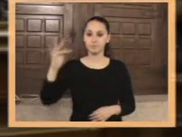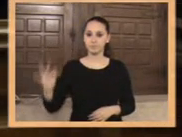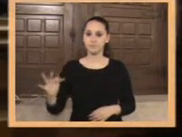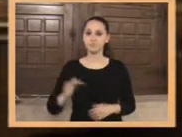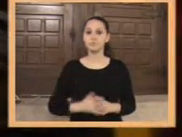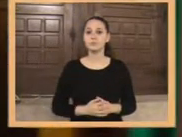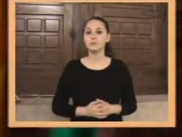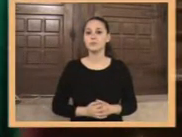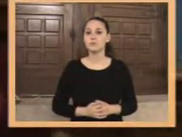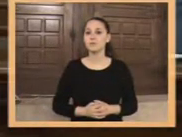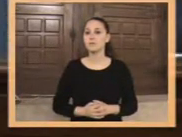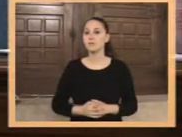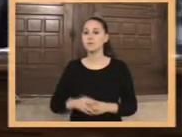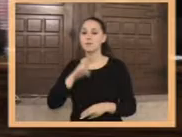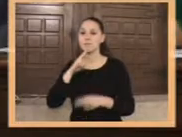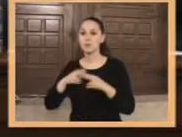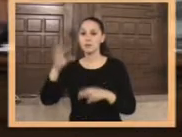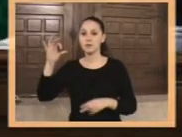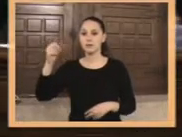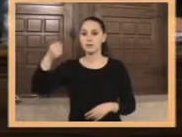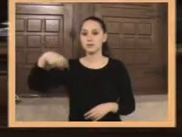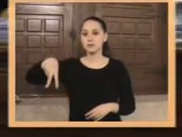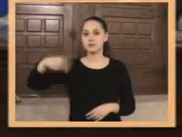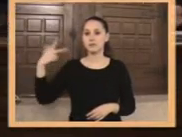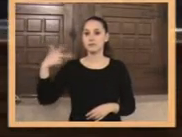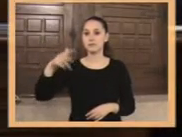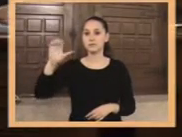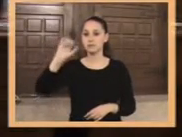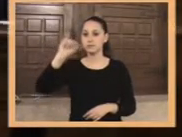concejal. Señor Sánchez, tiene la palabra.